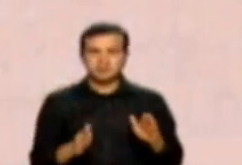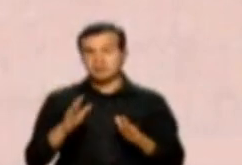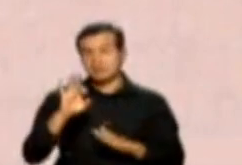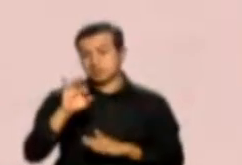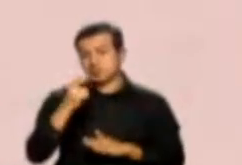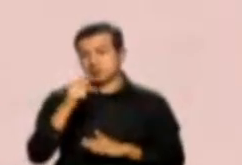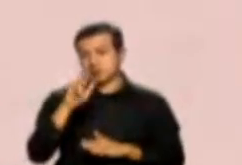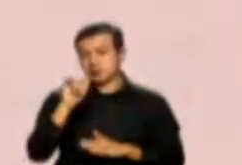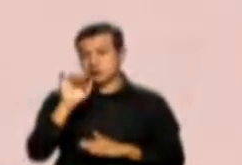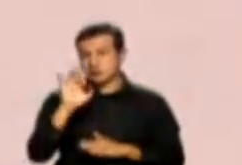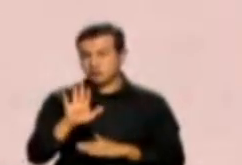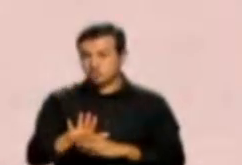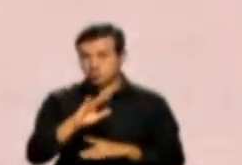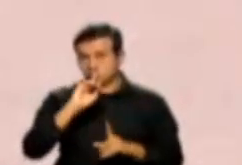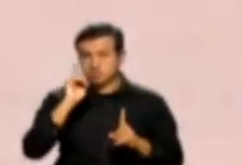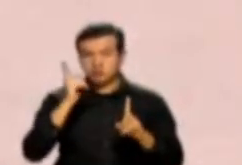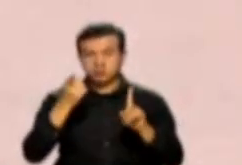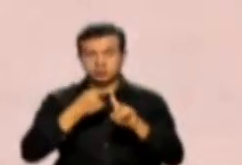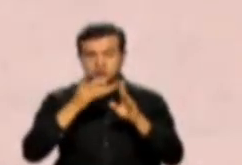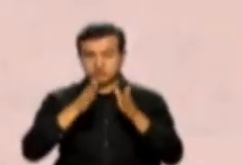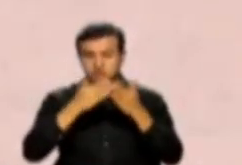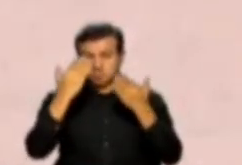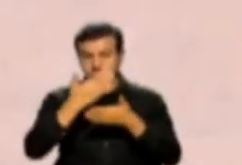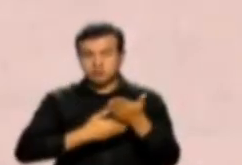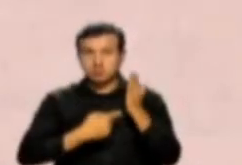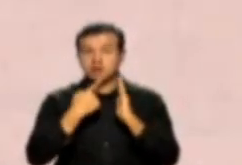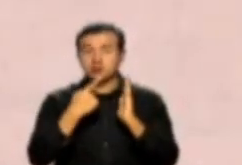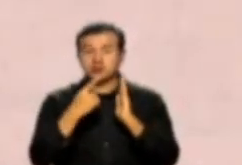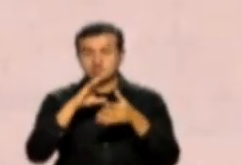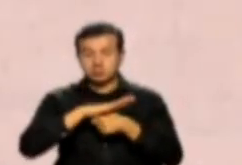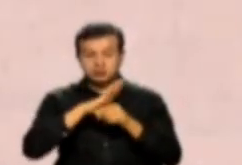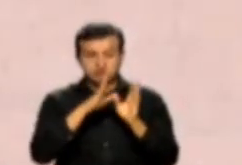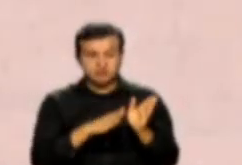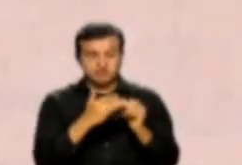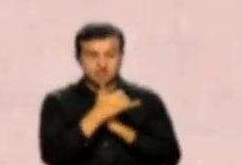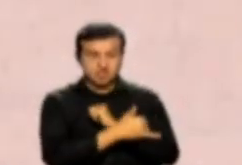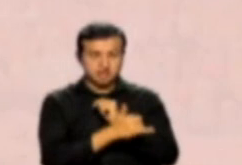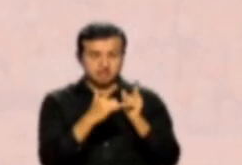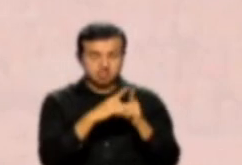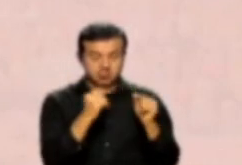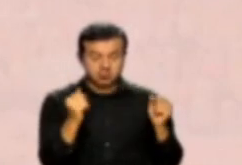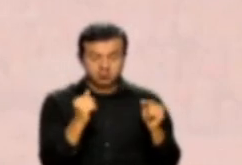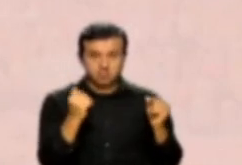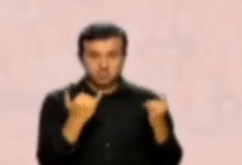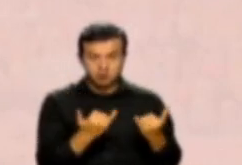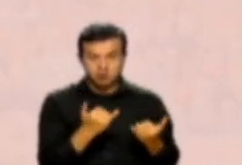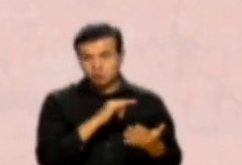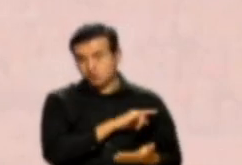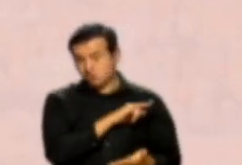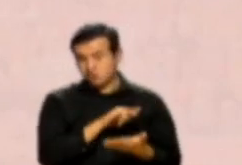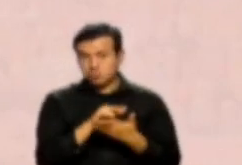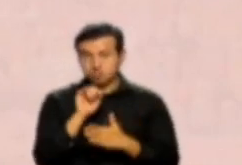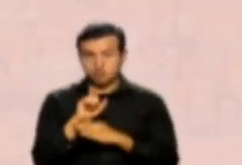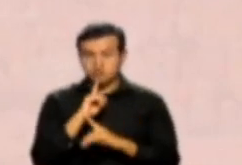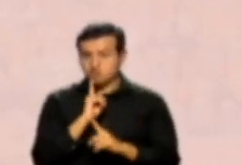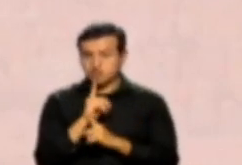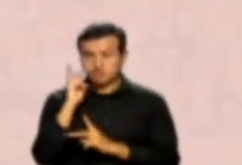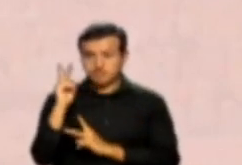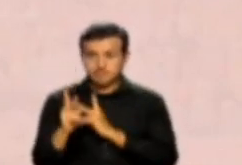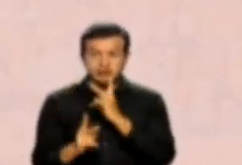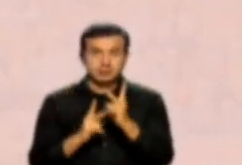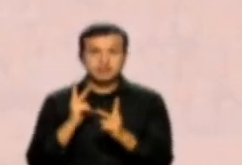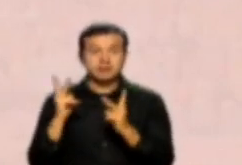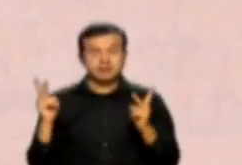el telégrafo también en su primera plana cuenta que el canciller de japón llega este día al país es una visita